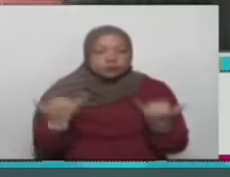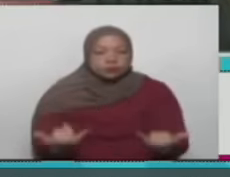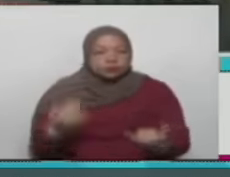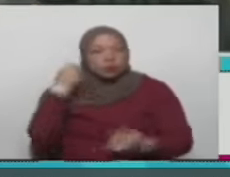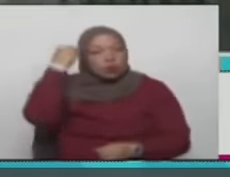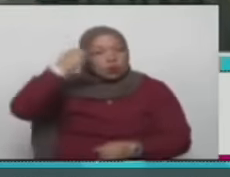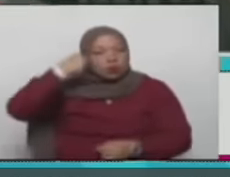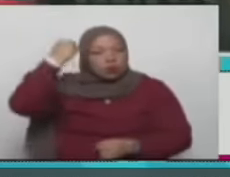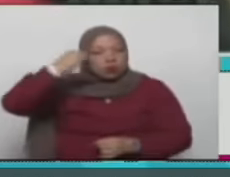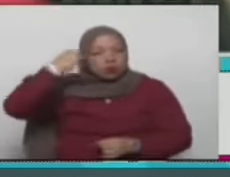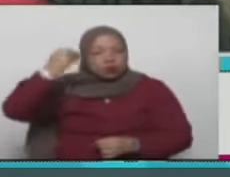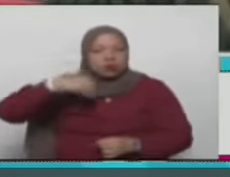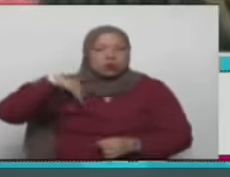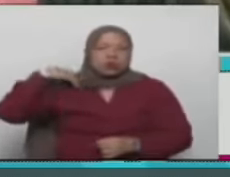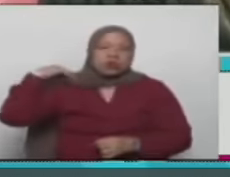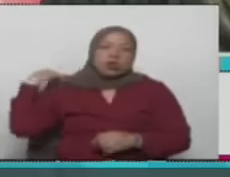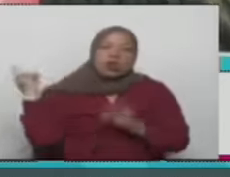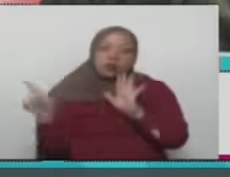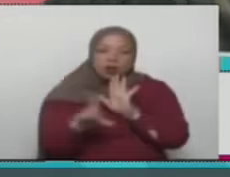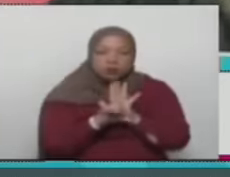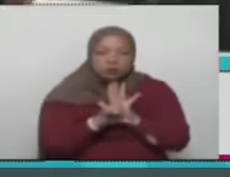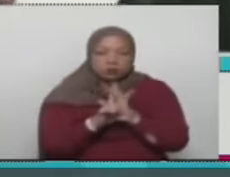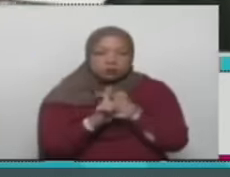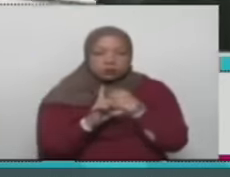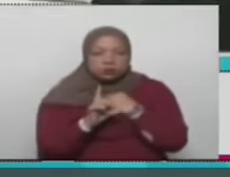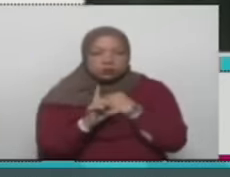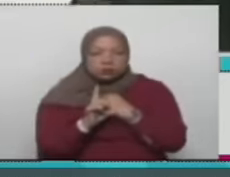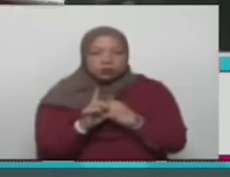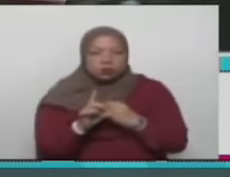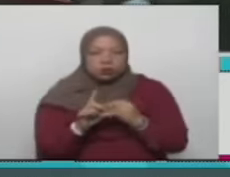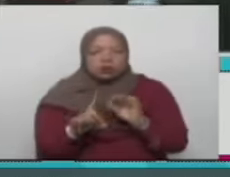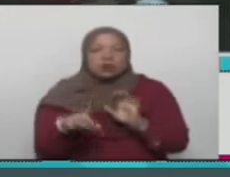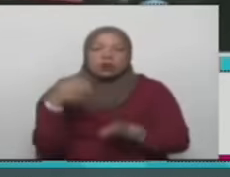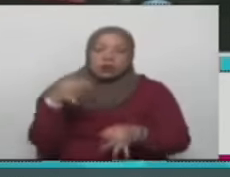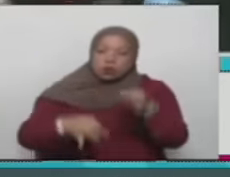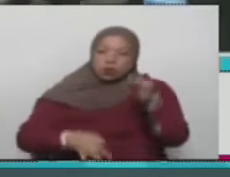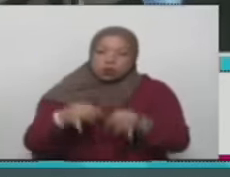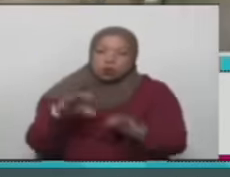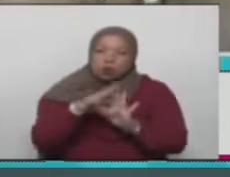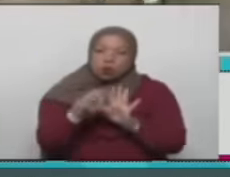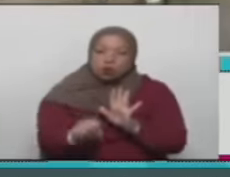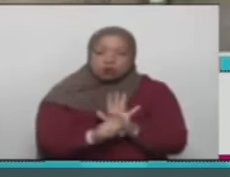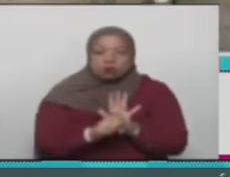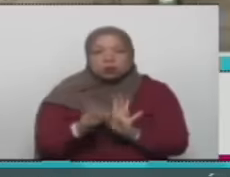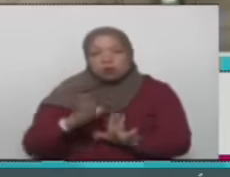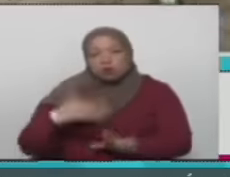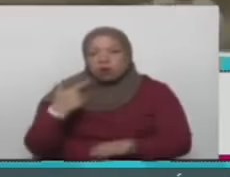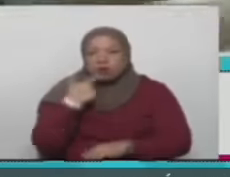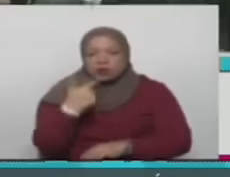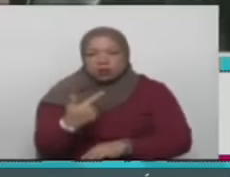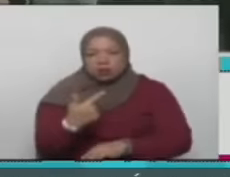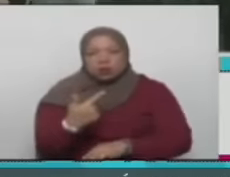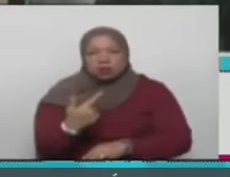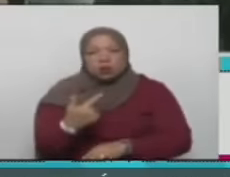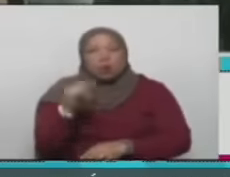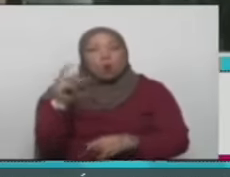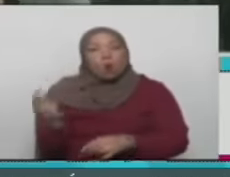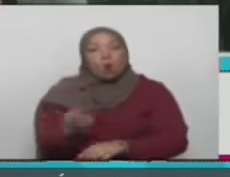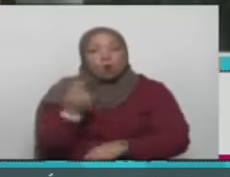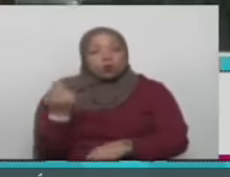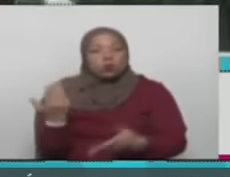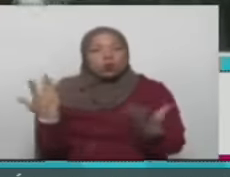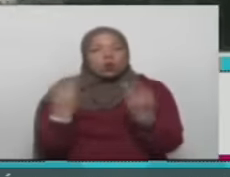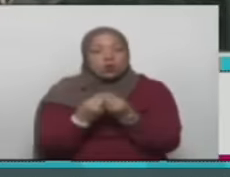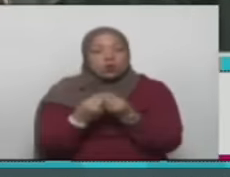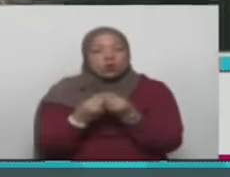opinar sobre la legalidad y la constitucionalidad. Se podría decir que los únicos